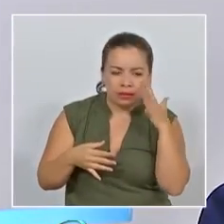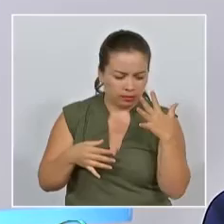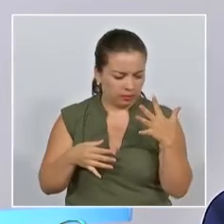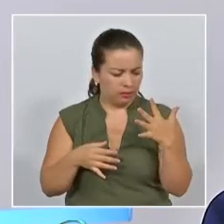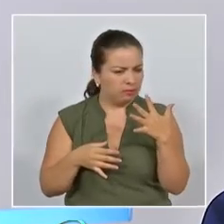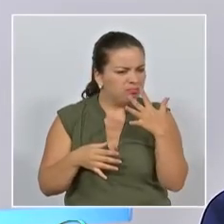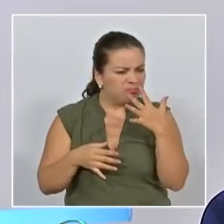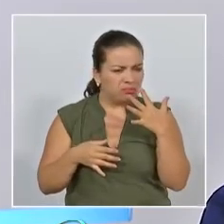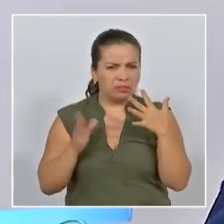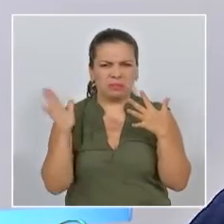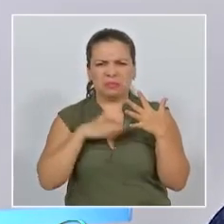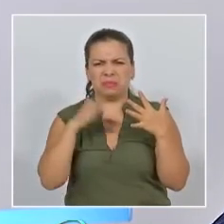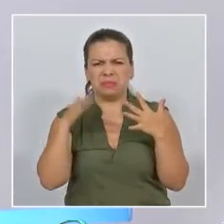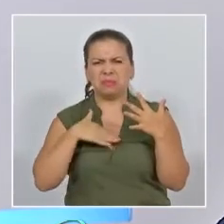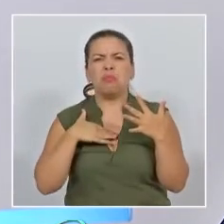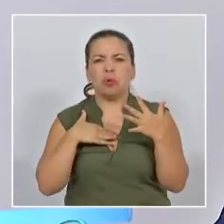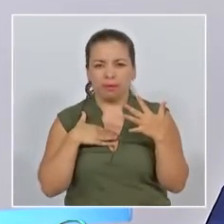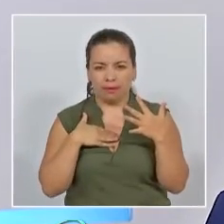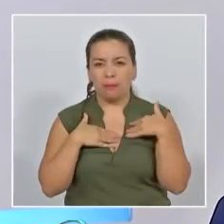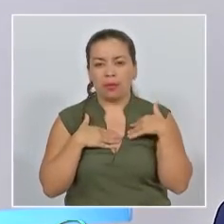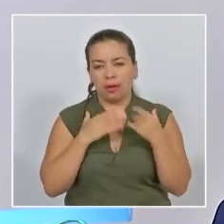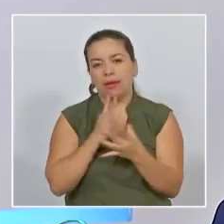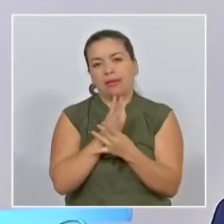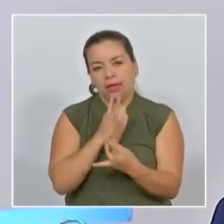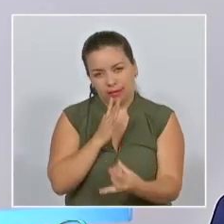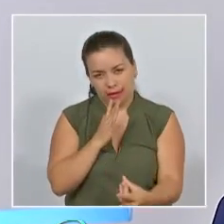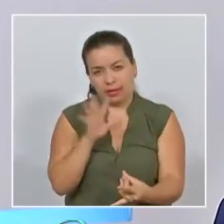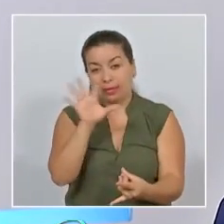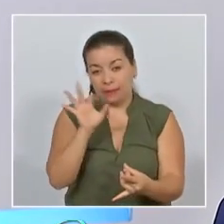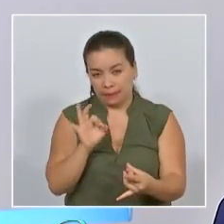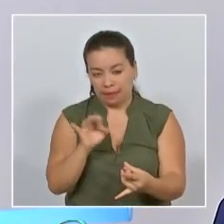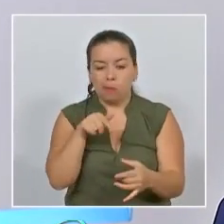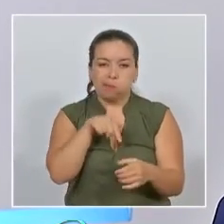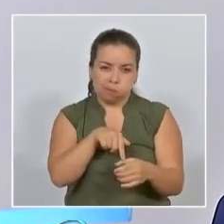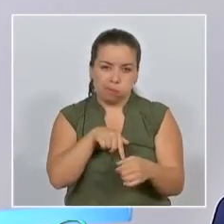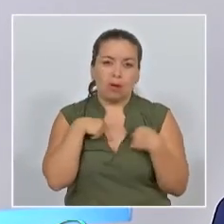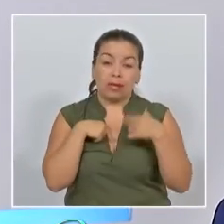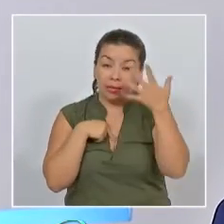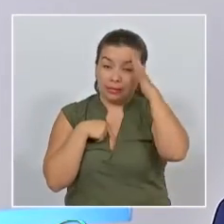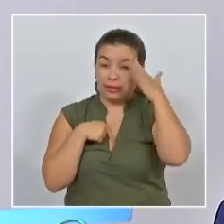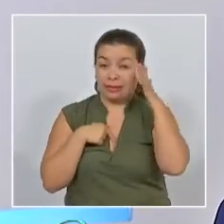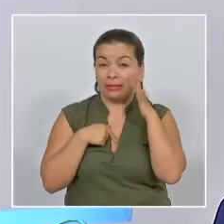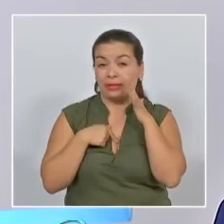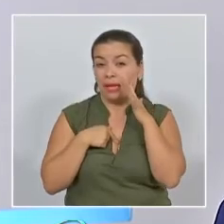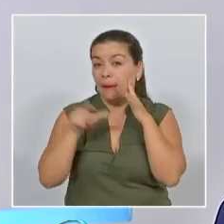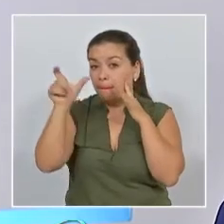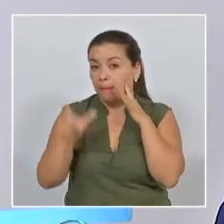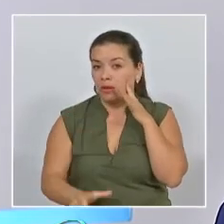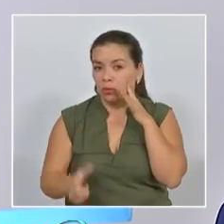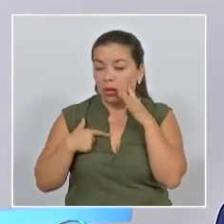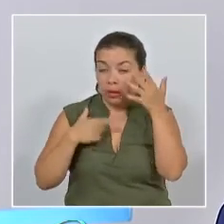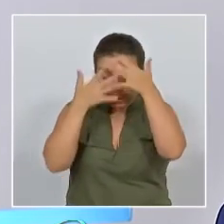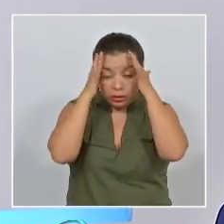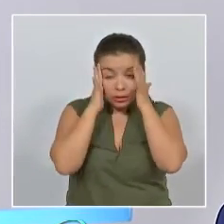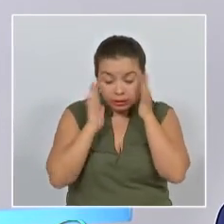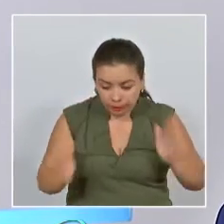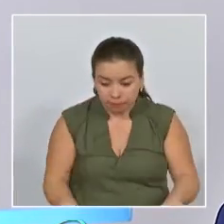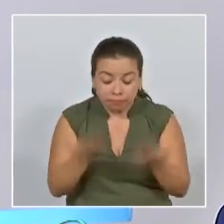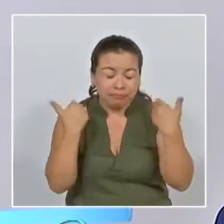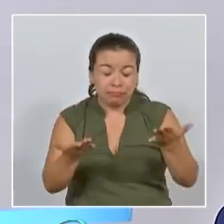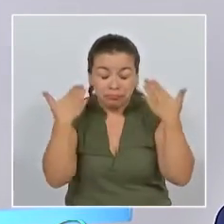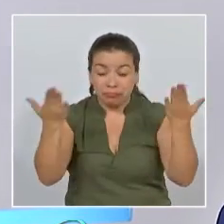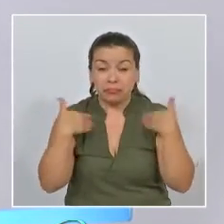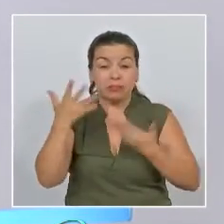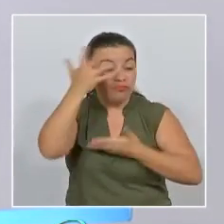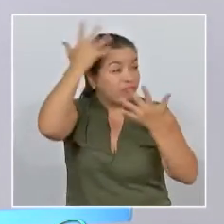bacterias y hay grasa, y ella se descompone y da el olor, y puede irritar. Si la persona no tiene buenas técnicas de aseo, de higiene,